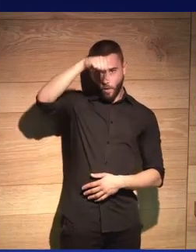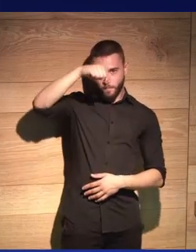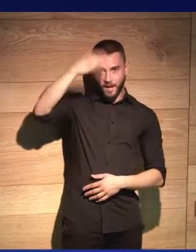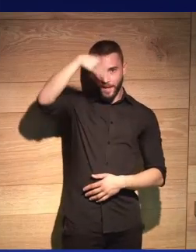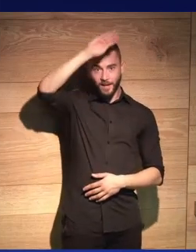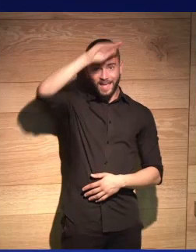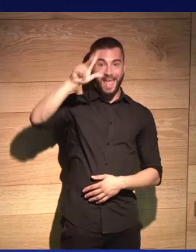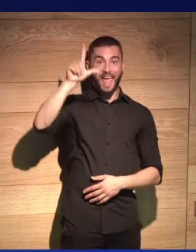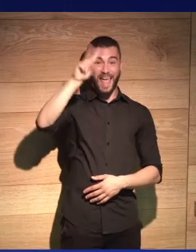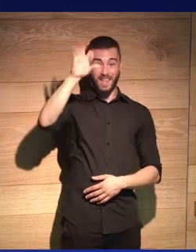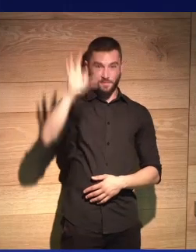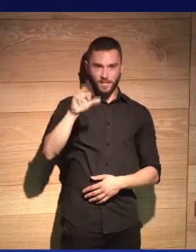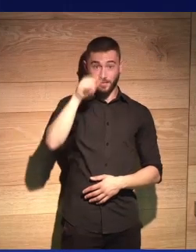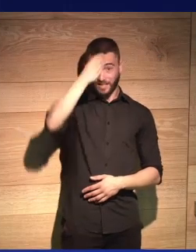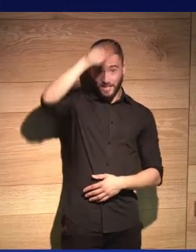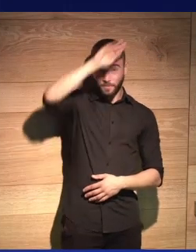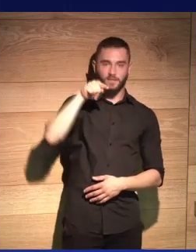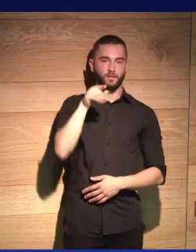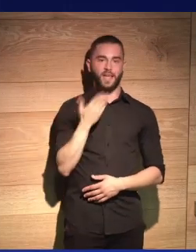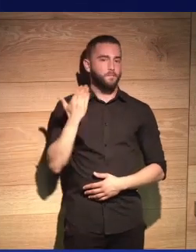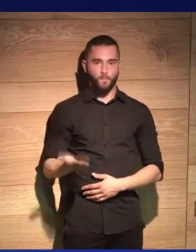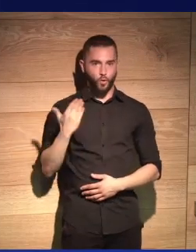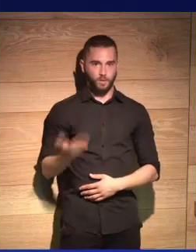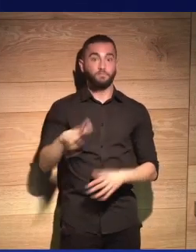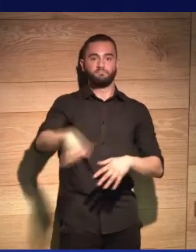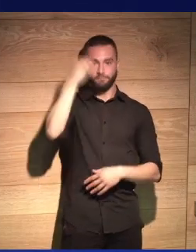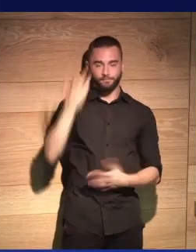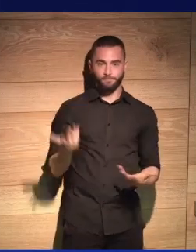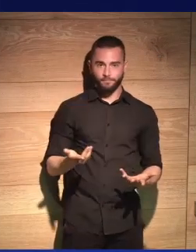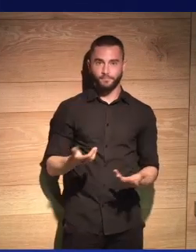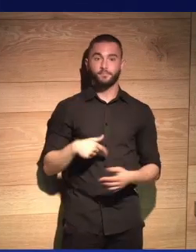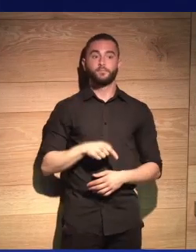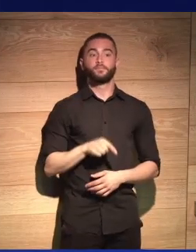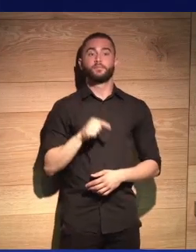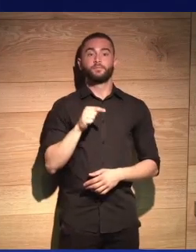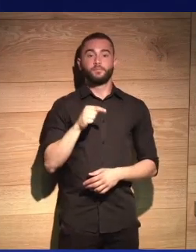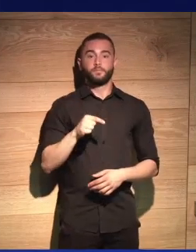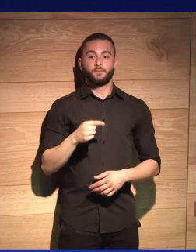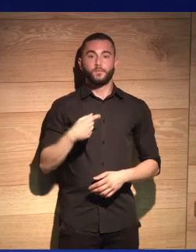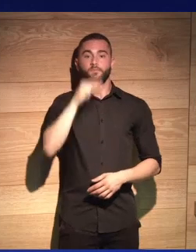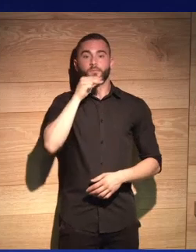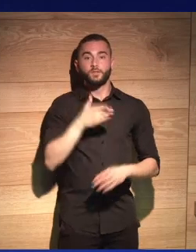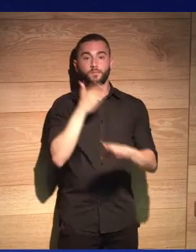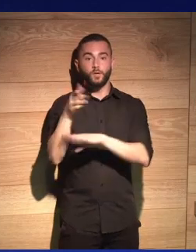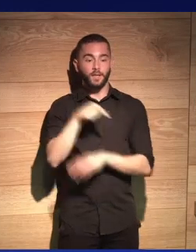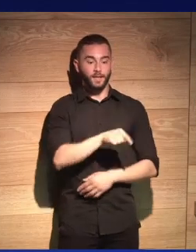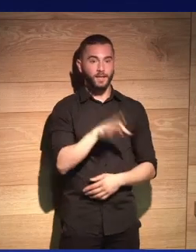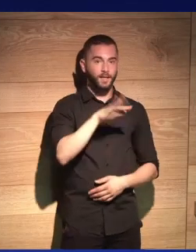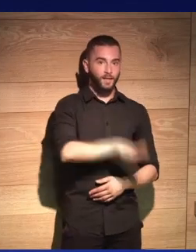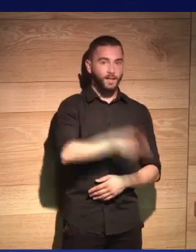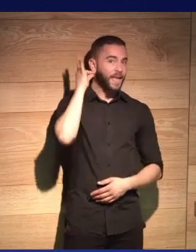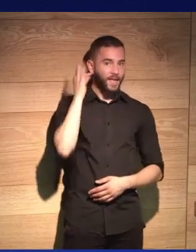importante. Mientras yo hago pipí, ella se queda parada frente al retrato de un Elvis treintañero que cuelga de la